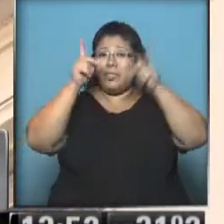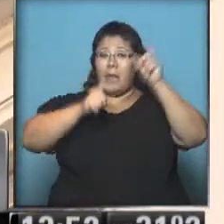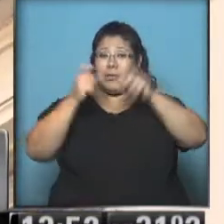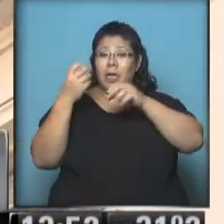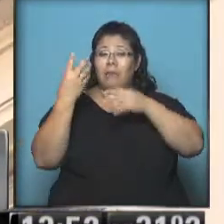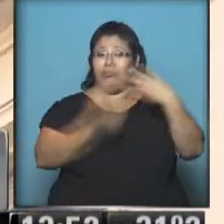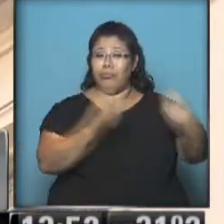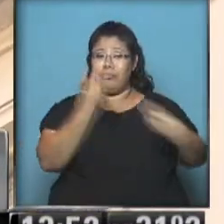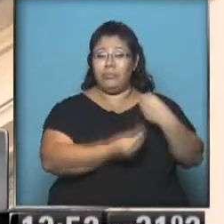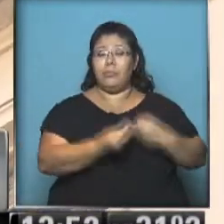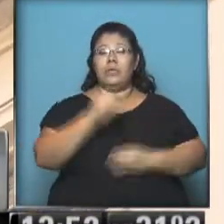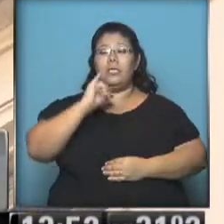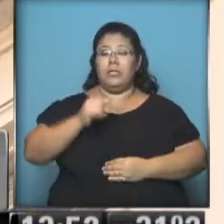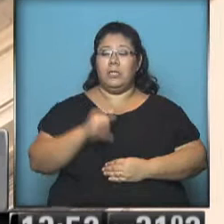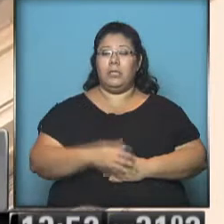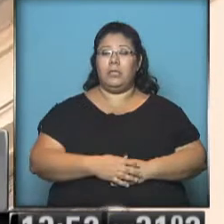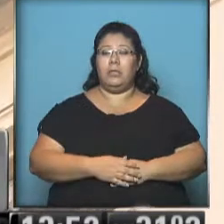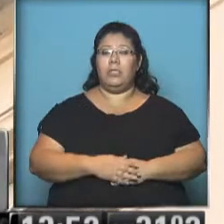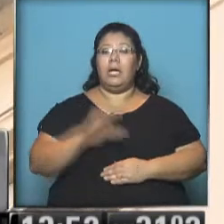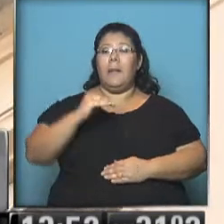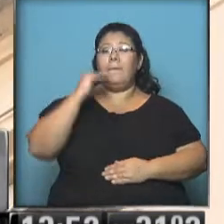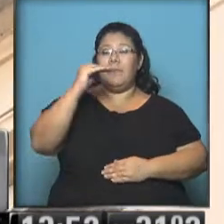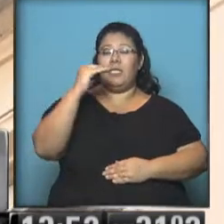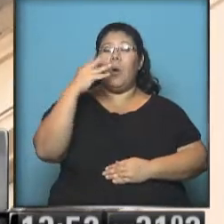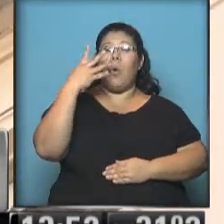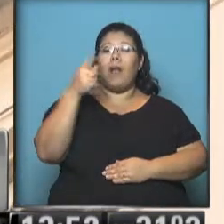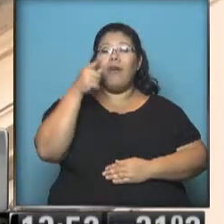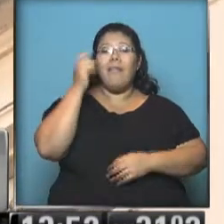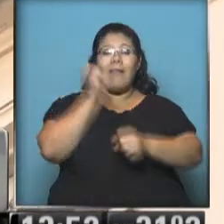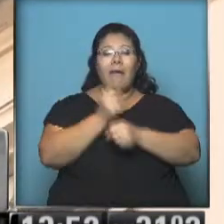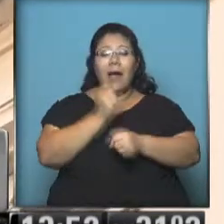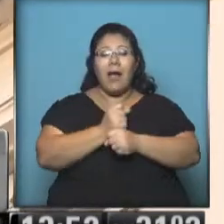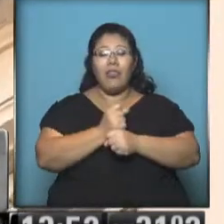estamos trabajando en la coordinación de salud en el cuarto piso. Empezamos a escuchar